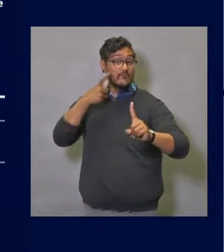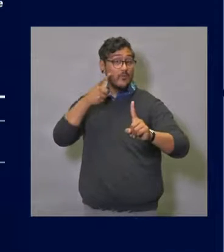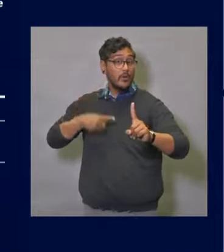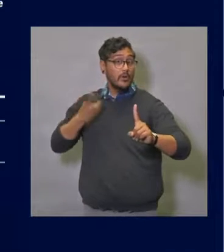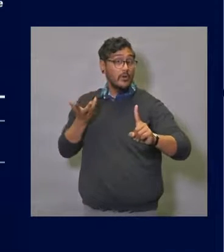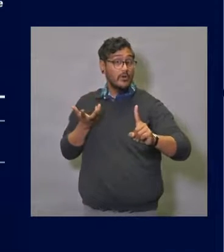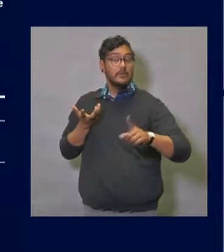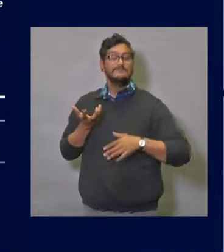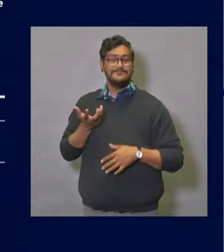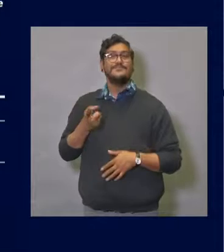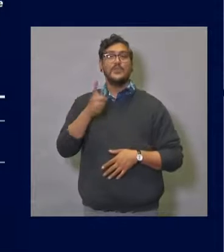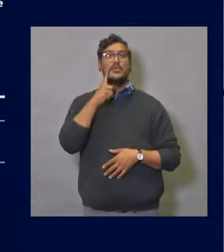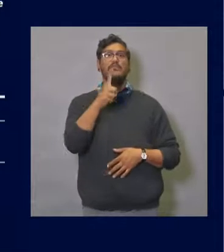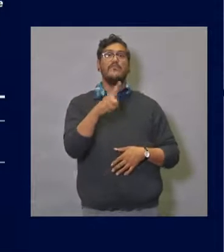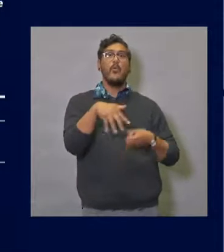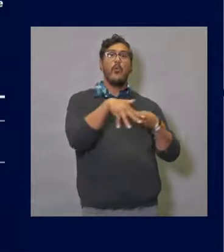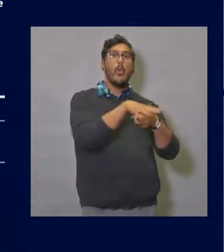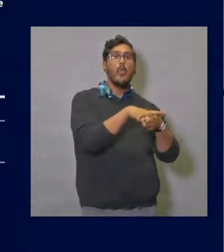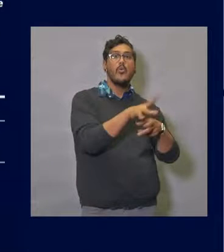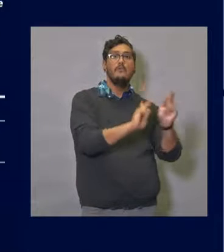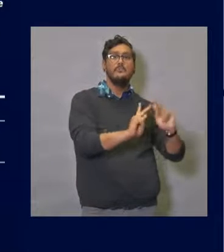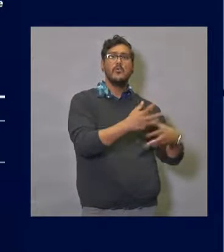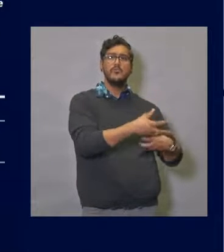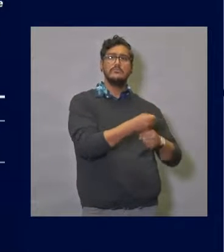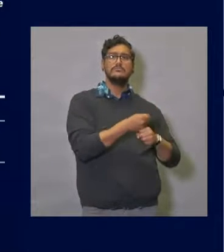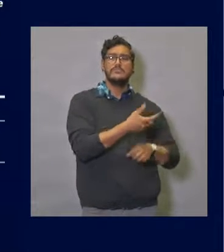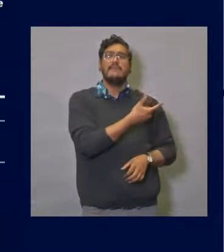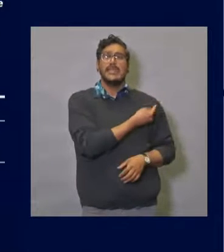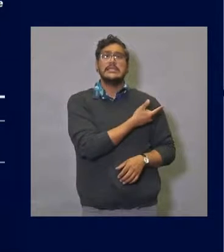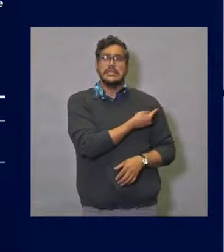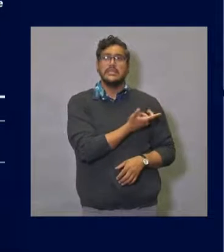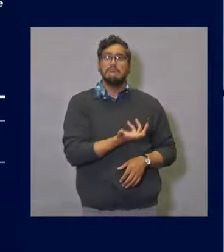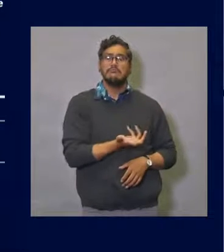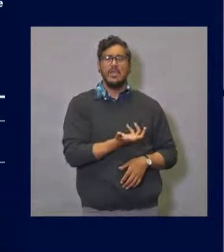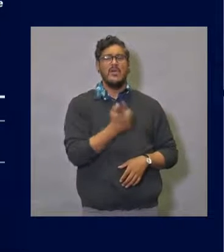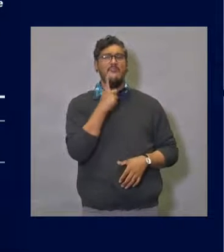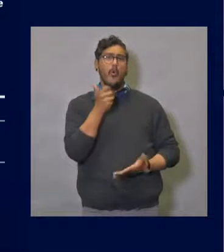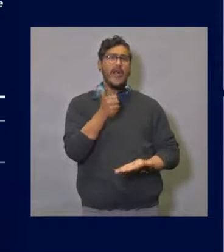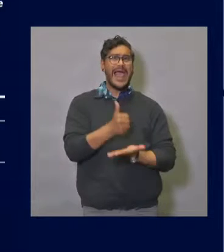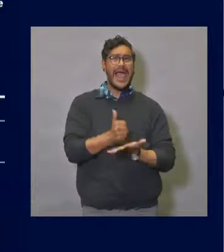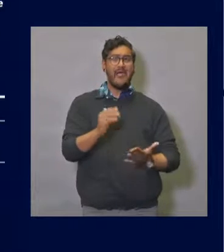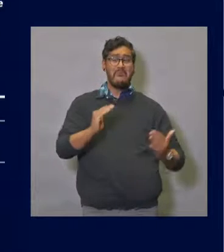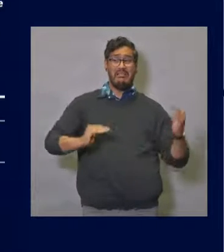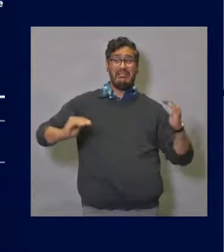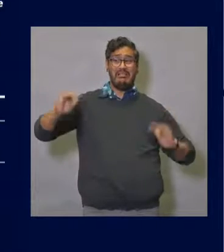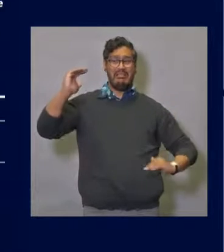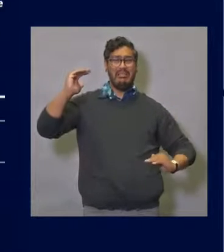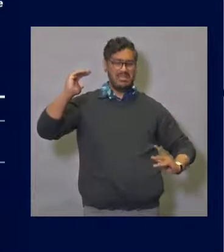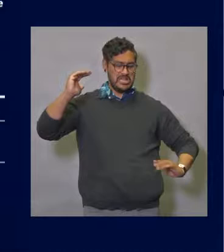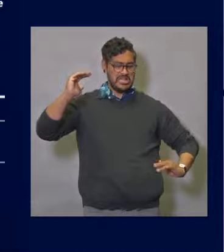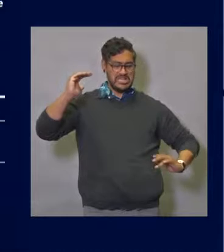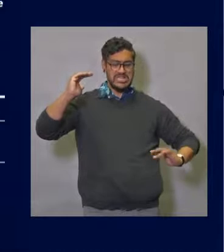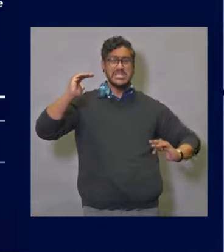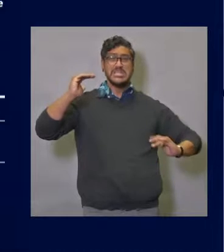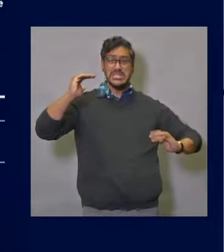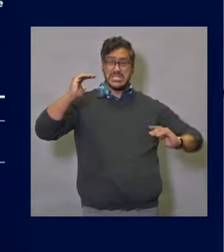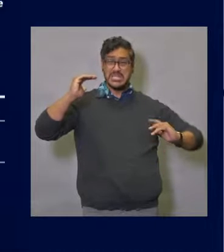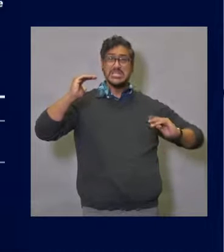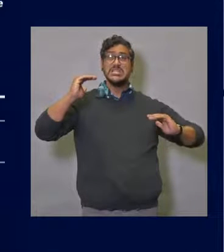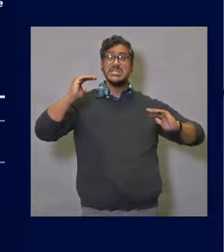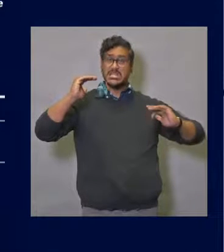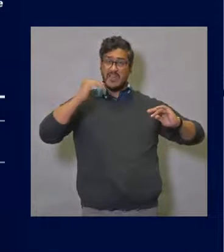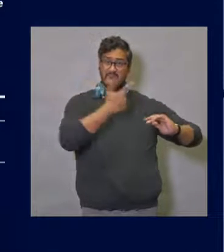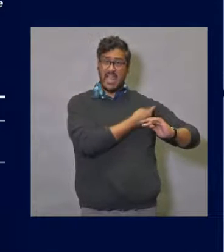de la administración de vacunas mientras se fortalece la red estatal de vacunación dentro del condado de Los Ángeles. Con